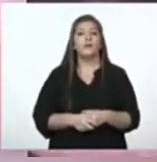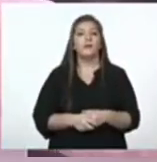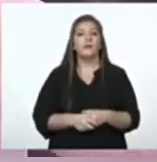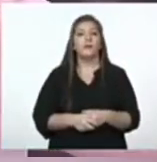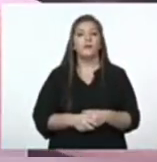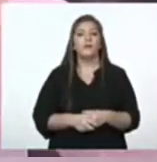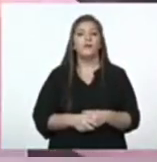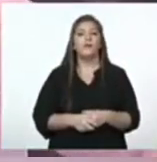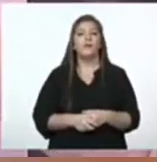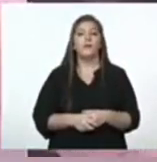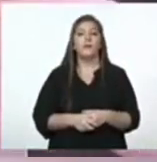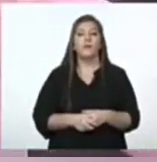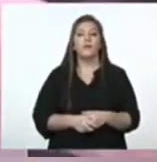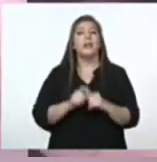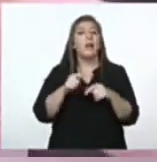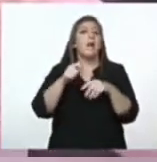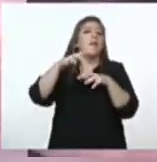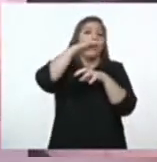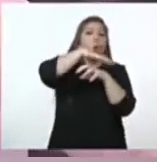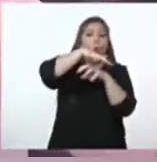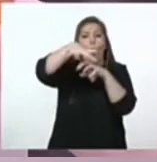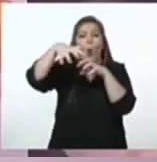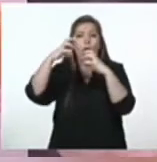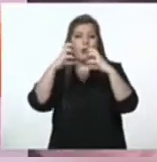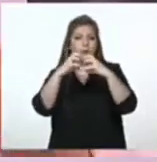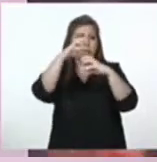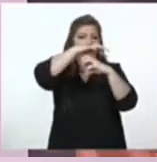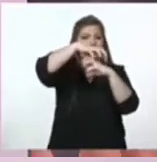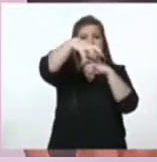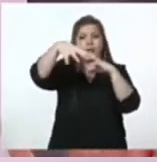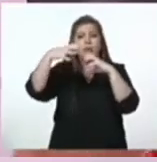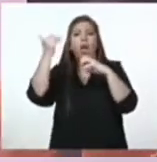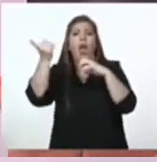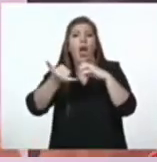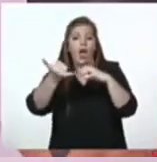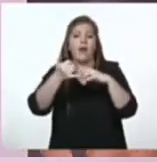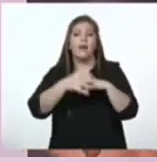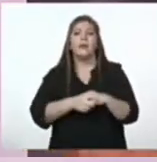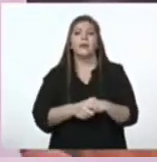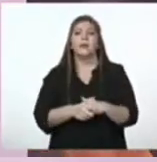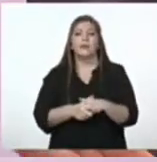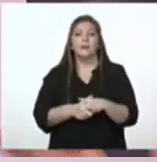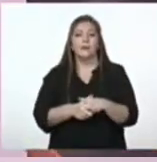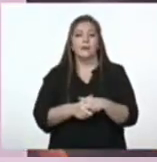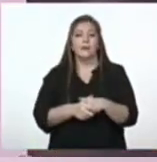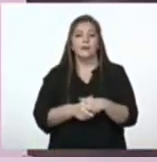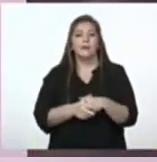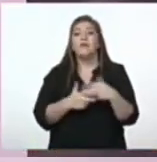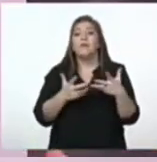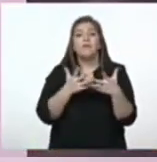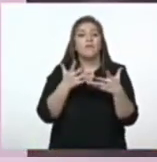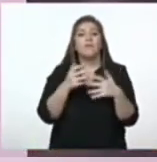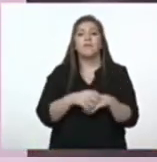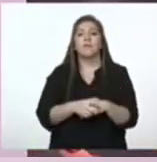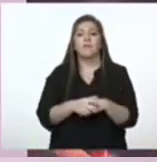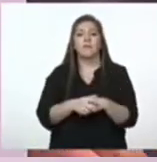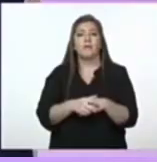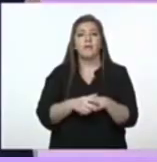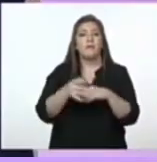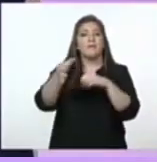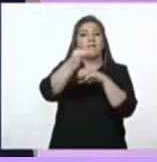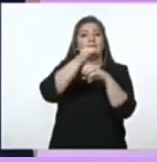Y bueno, y después tenemos áreas, ¿no? También donde van a encontrarse